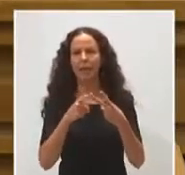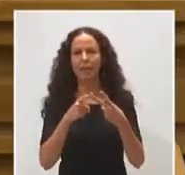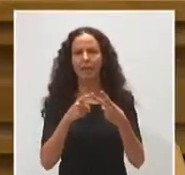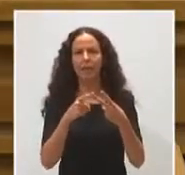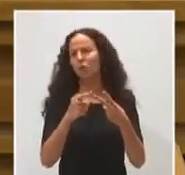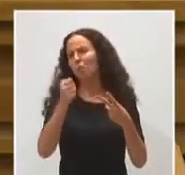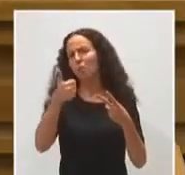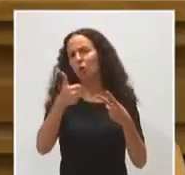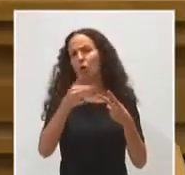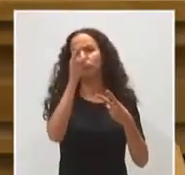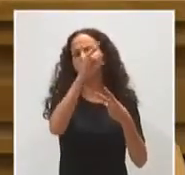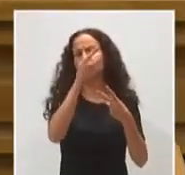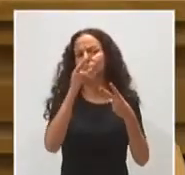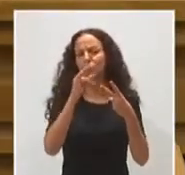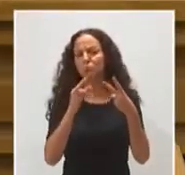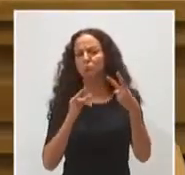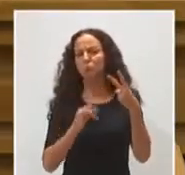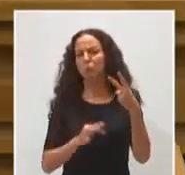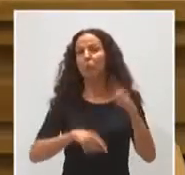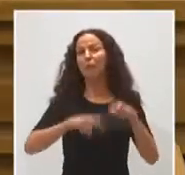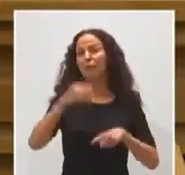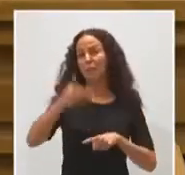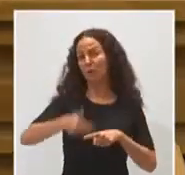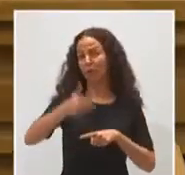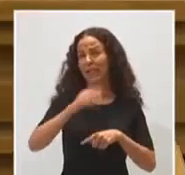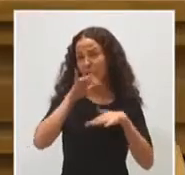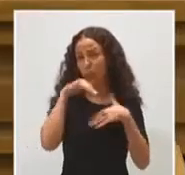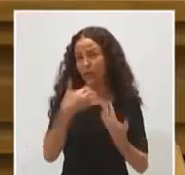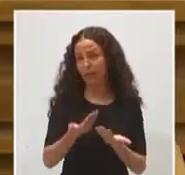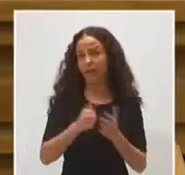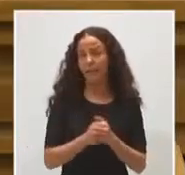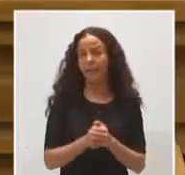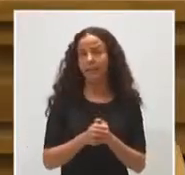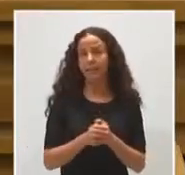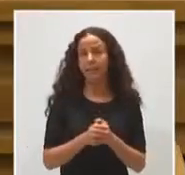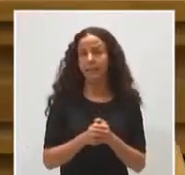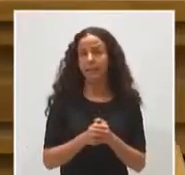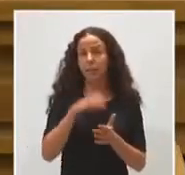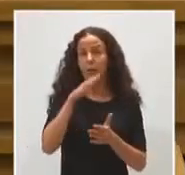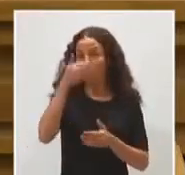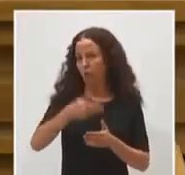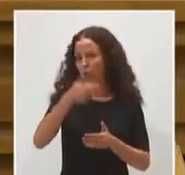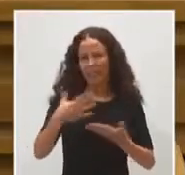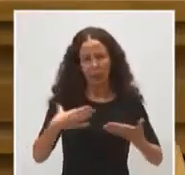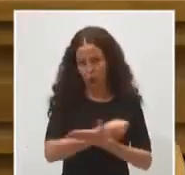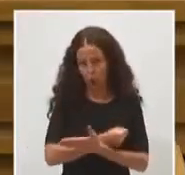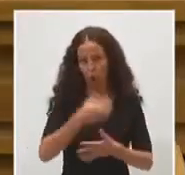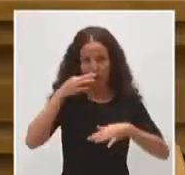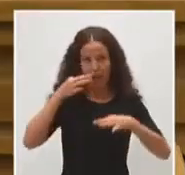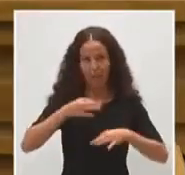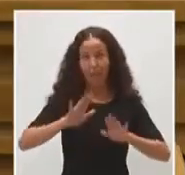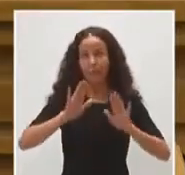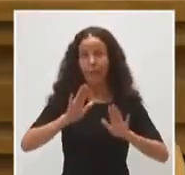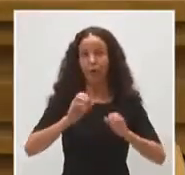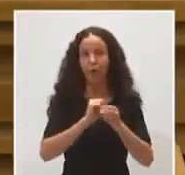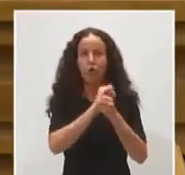que tiene un poco de incidencia en la actualidad no es un problema de importancia porque realmente importante es todo y kobe se ha puesto algo de